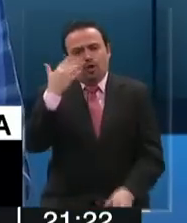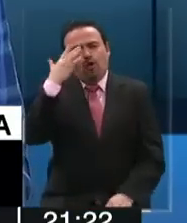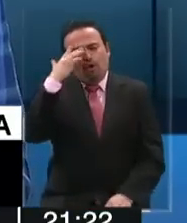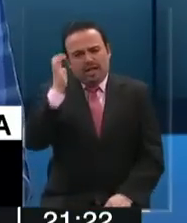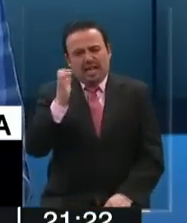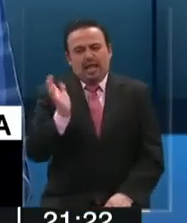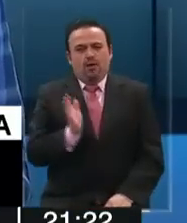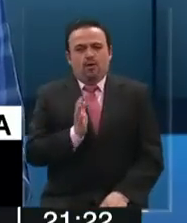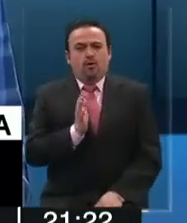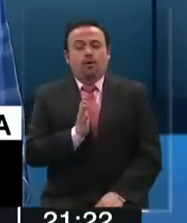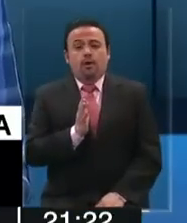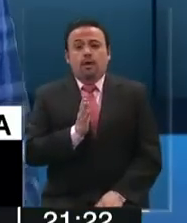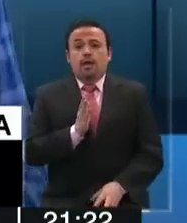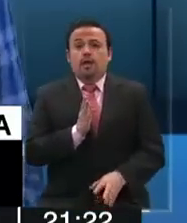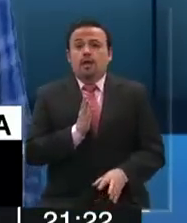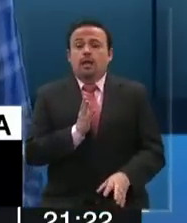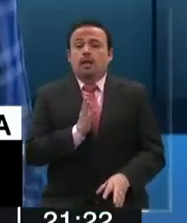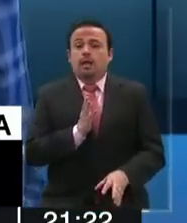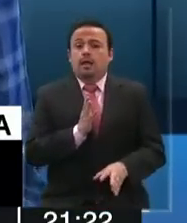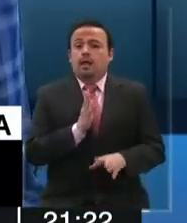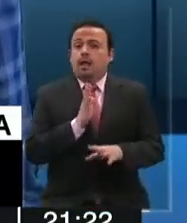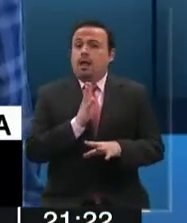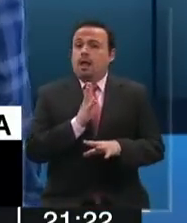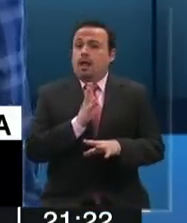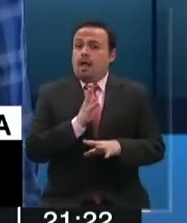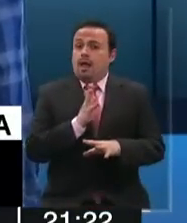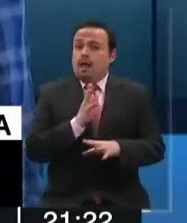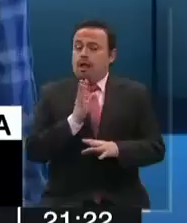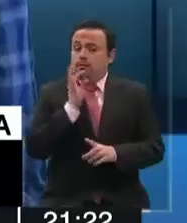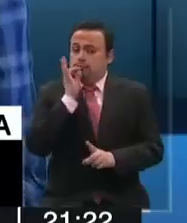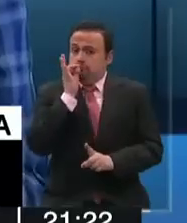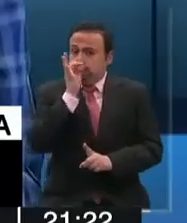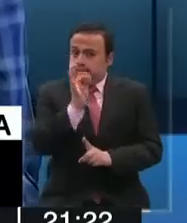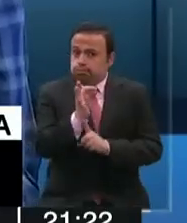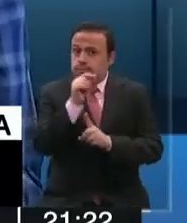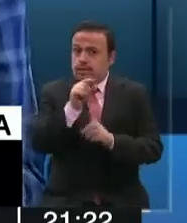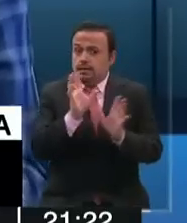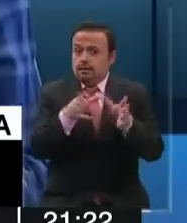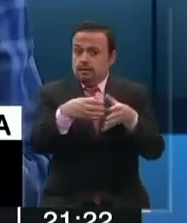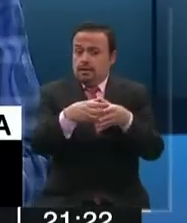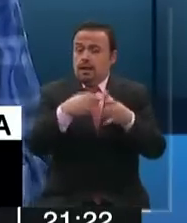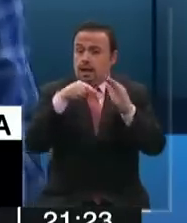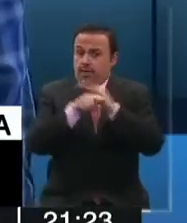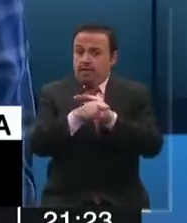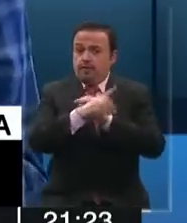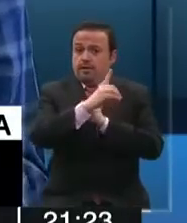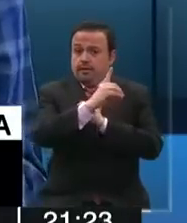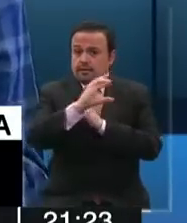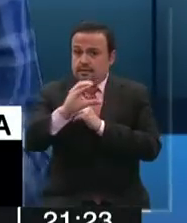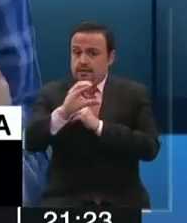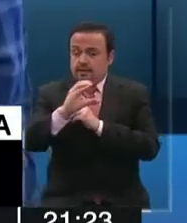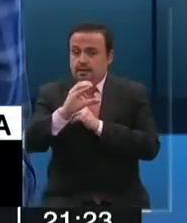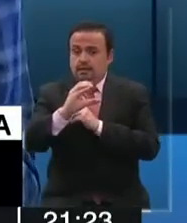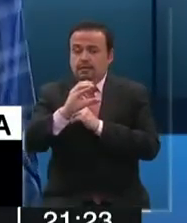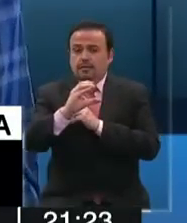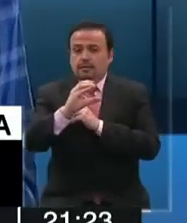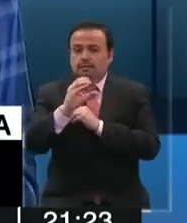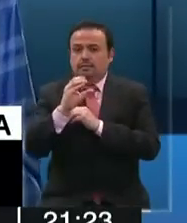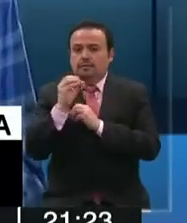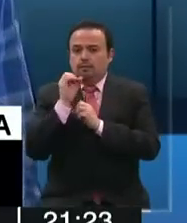que hay un mensaje hacia el interior de la Democracia cristiana en esto y al